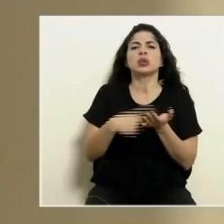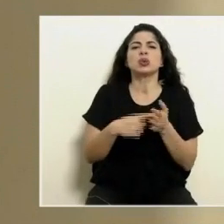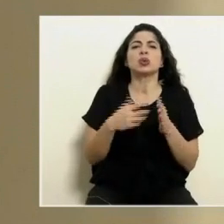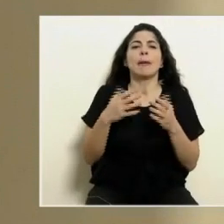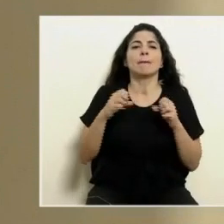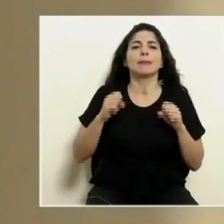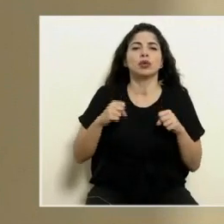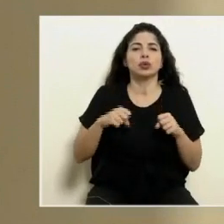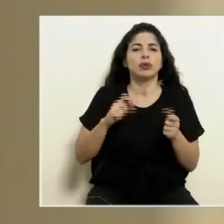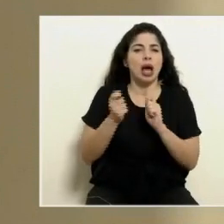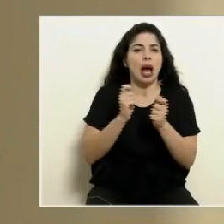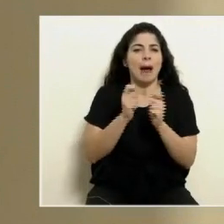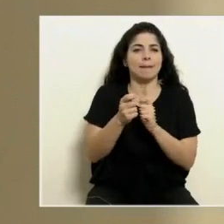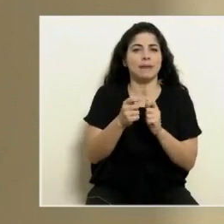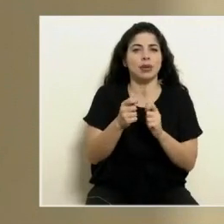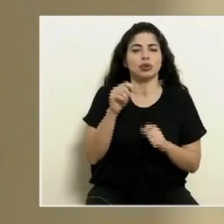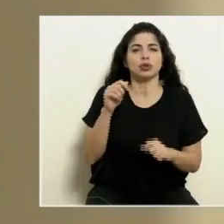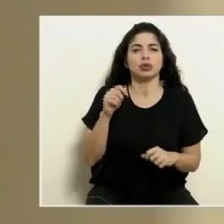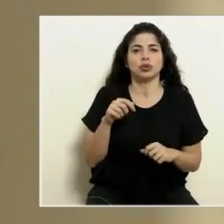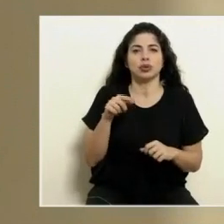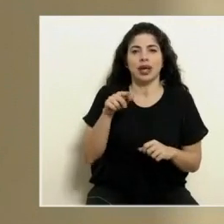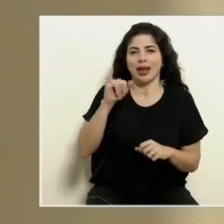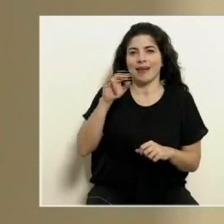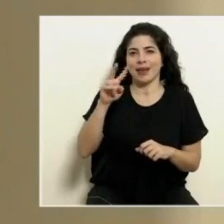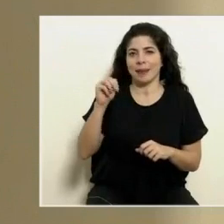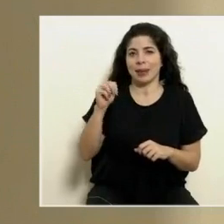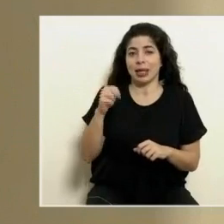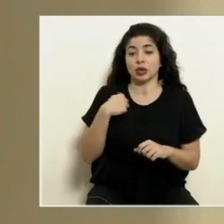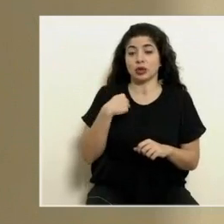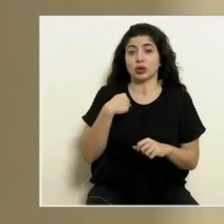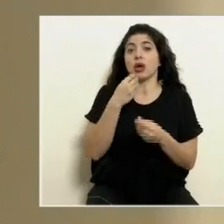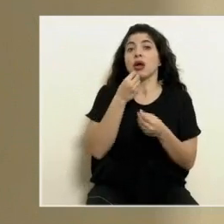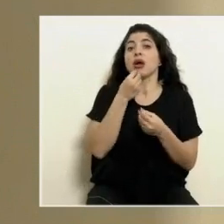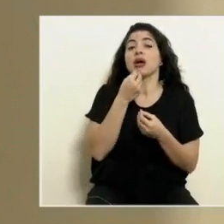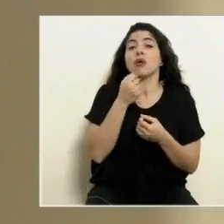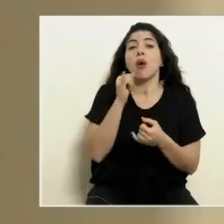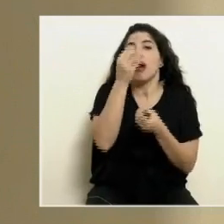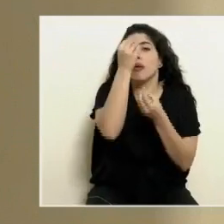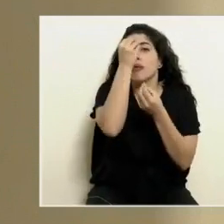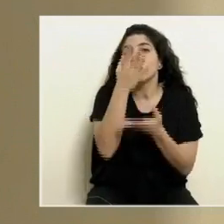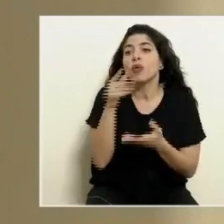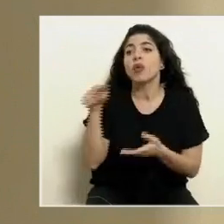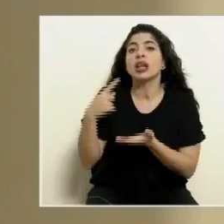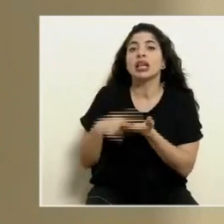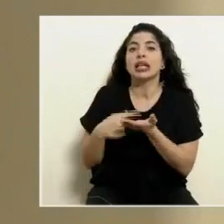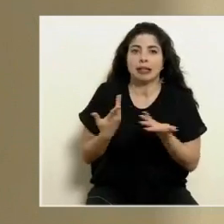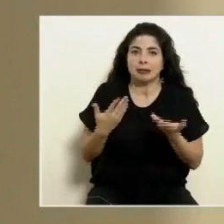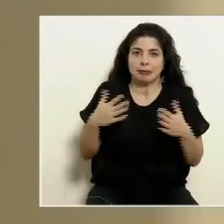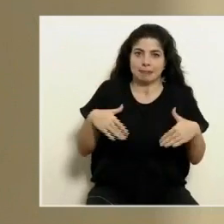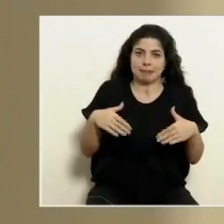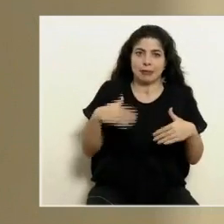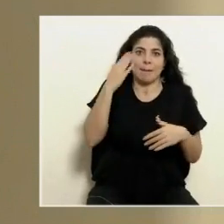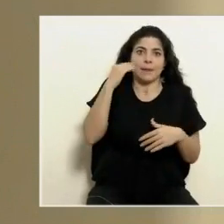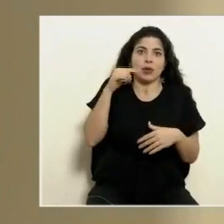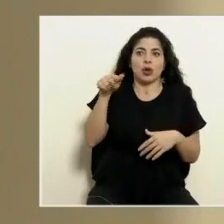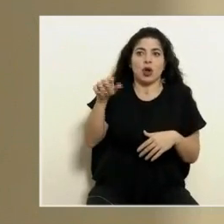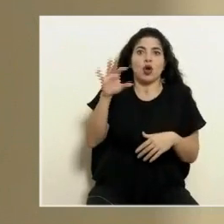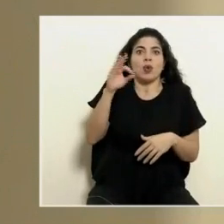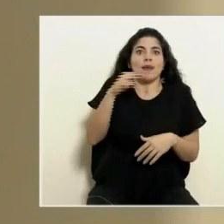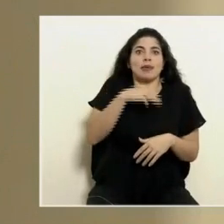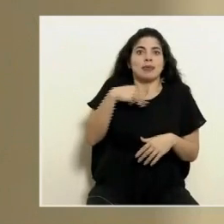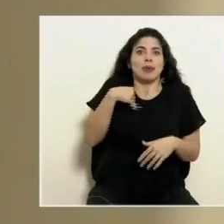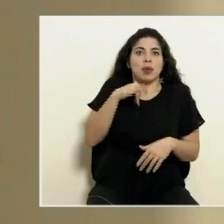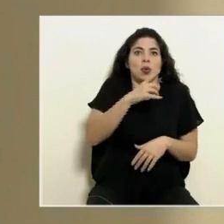de posibles reformas al IBM. Yo no puedo adelantar criterio de qué va a salir de eso porque, como sabe, son 9 miembros de la